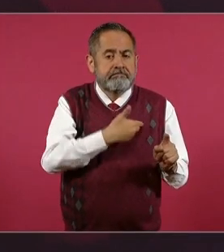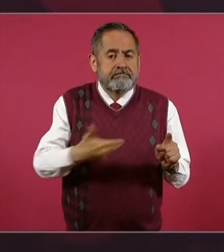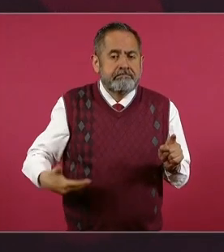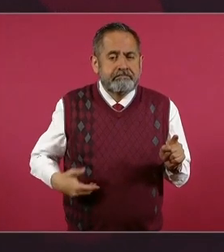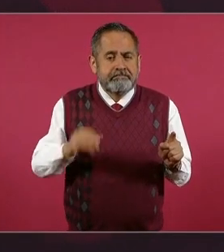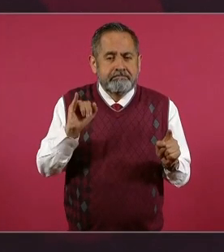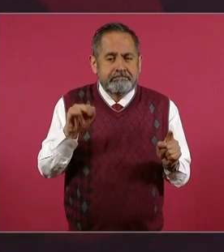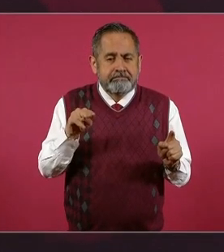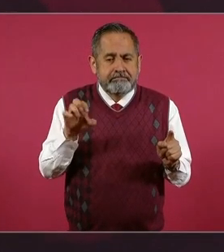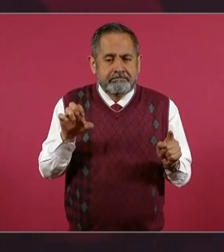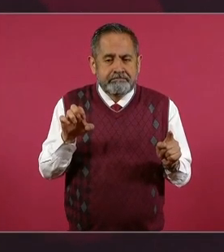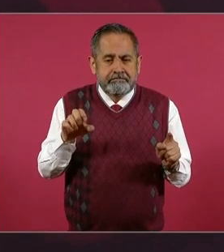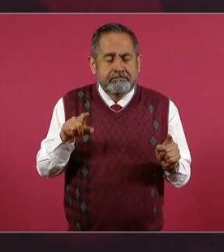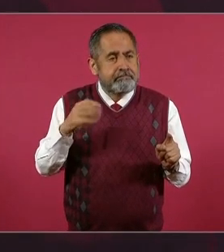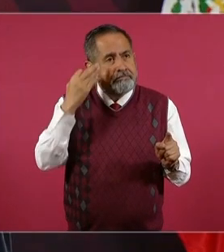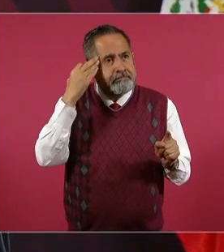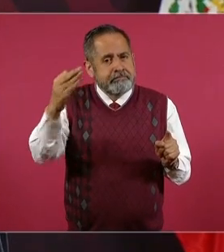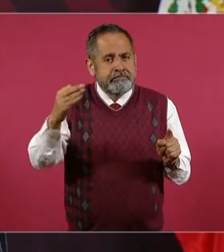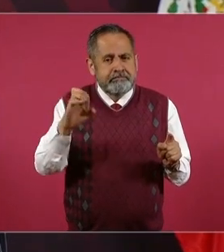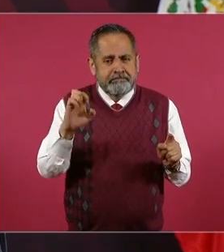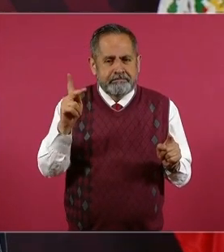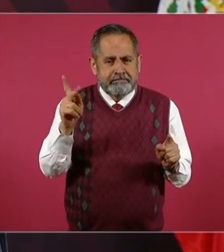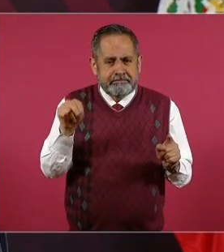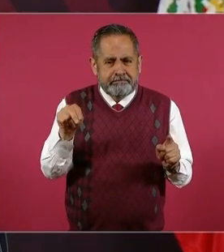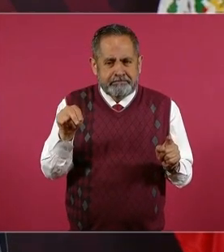INE cuando Peña, creo,